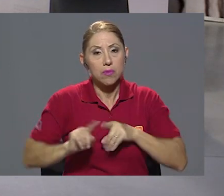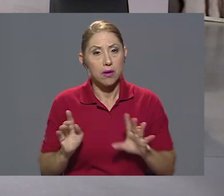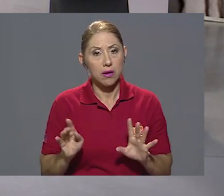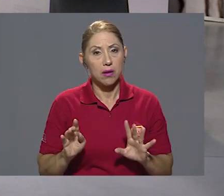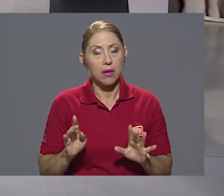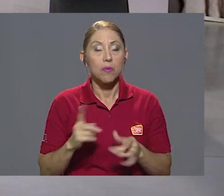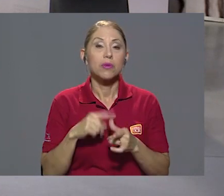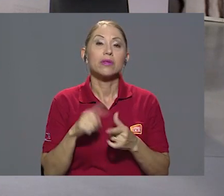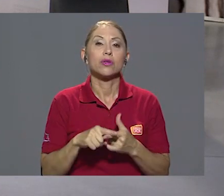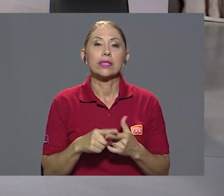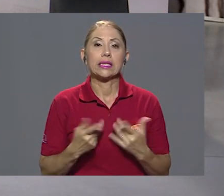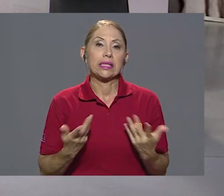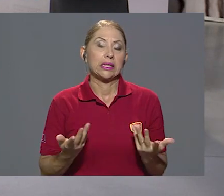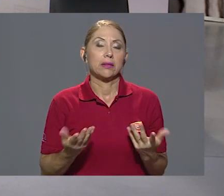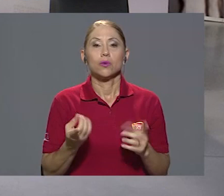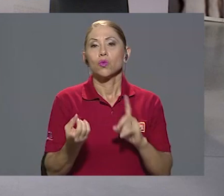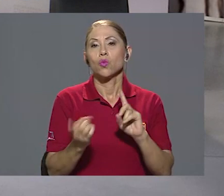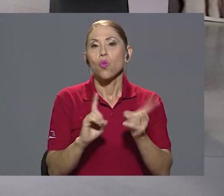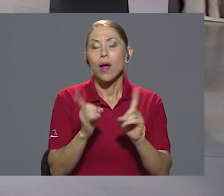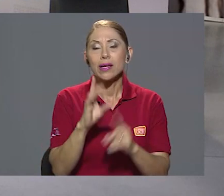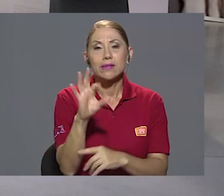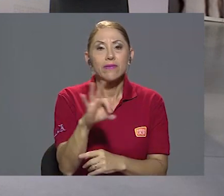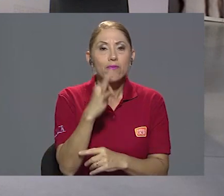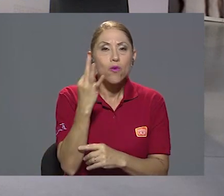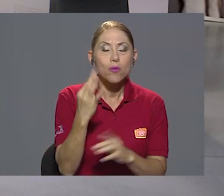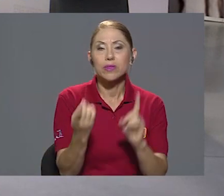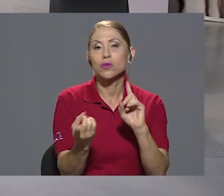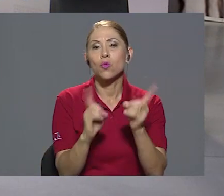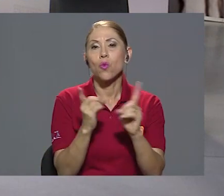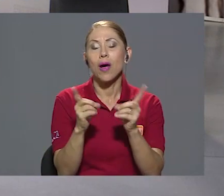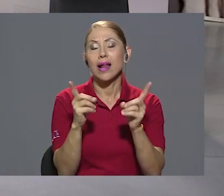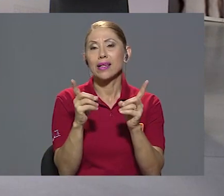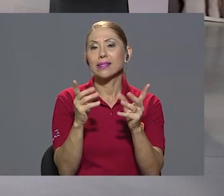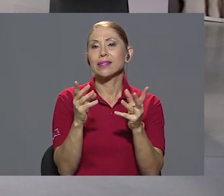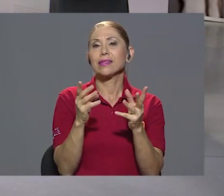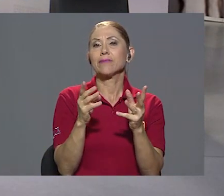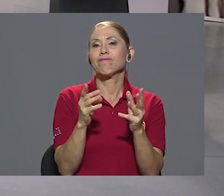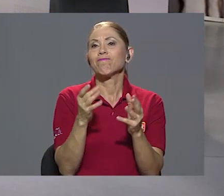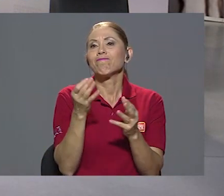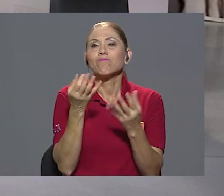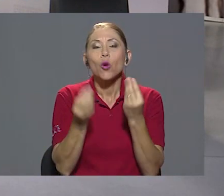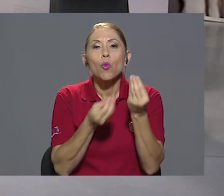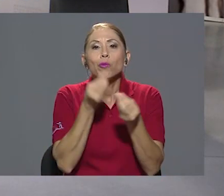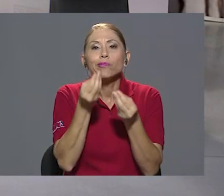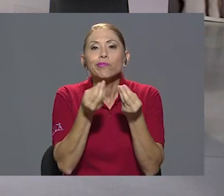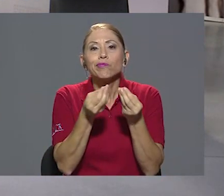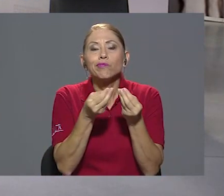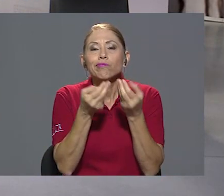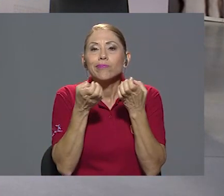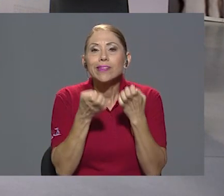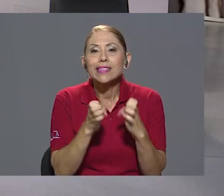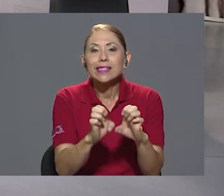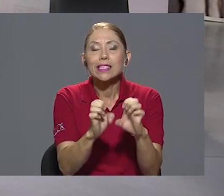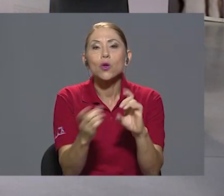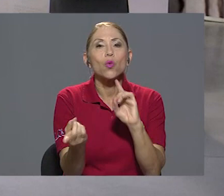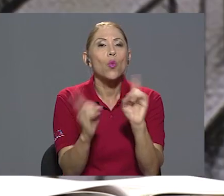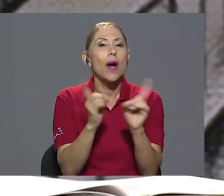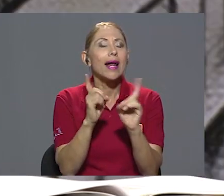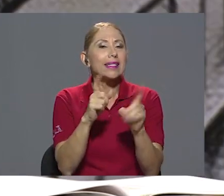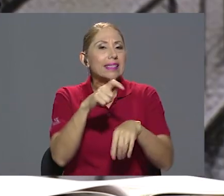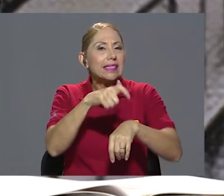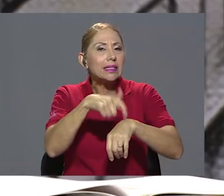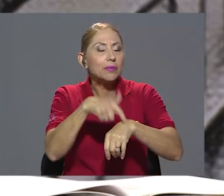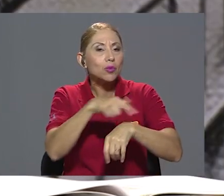los medios y las formas y los tiempos en que aprenden? ¿verdad? Entonces, ahí hay un reto.